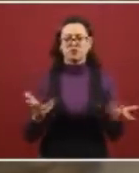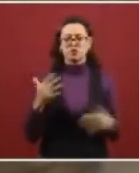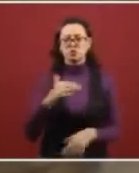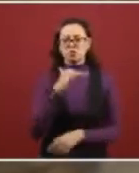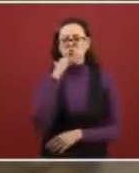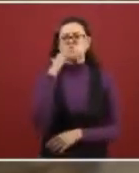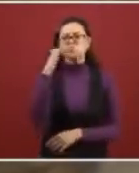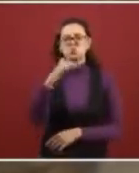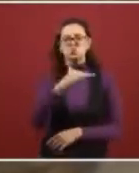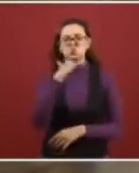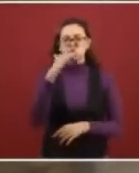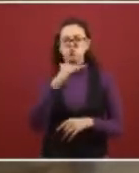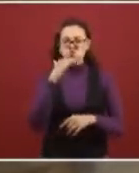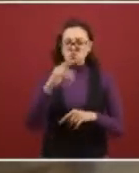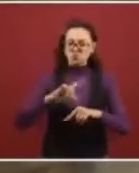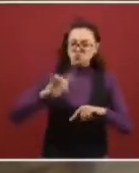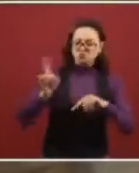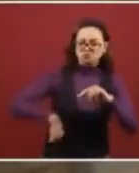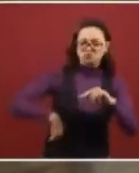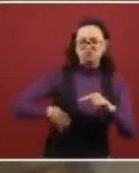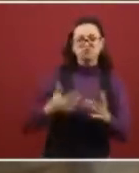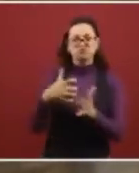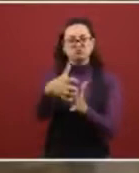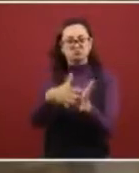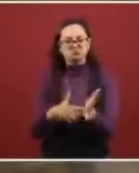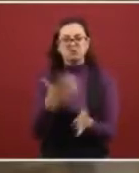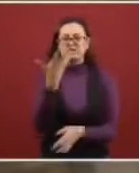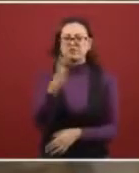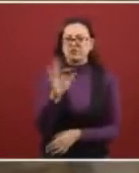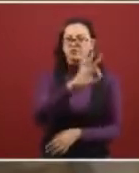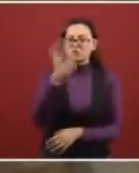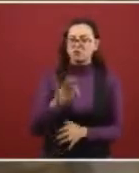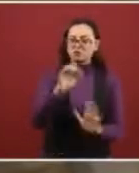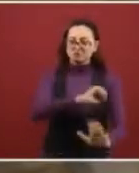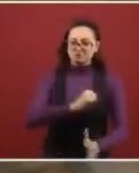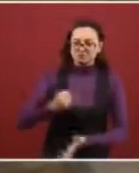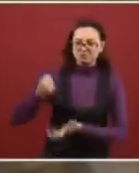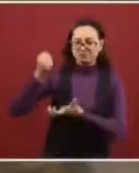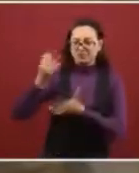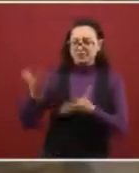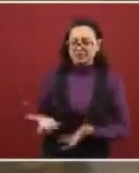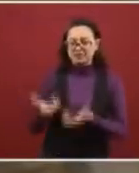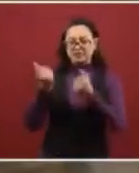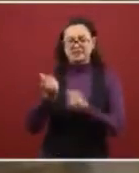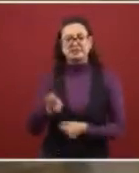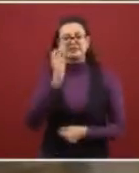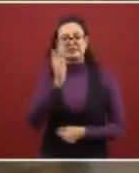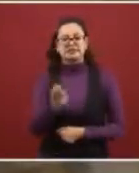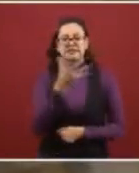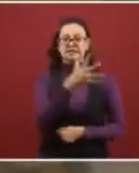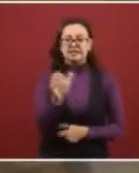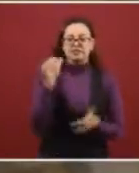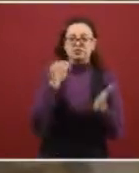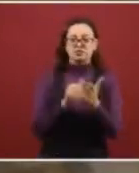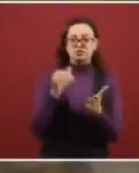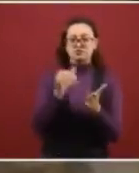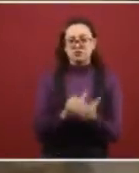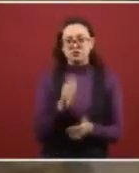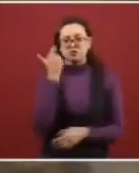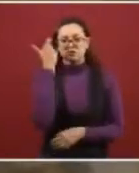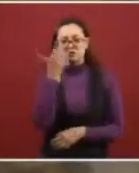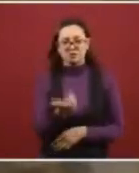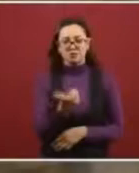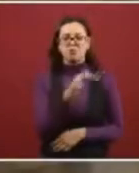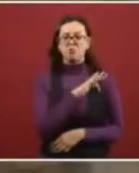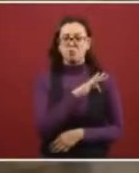corrupción permitirá ahorrar hasta un 10% del presupuesto público, corruption es decir, 500 gain mil about millones de pesos. 10%